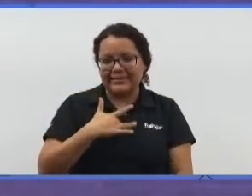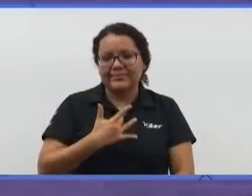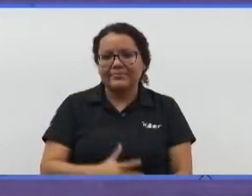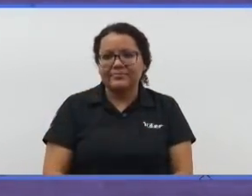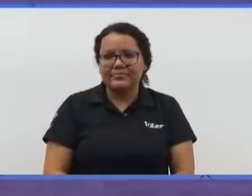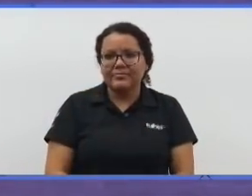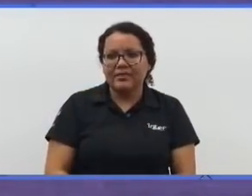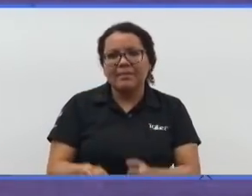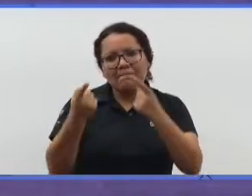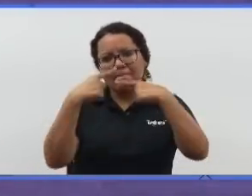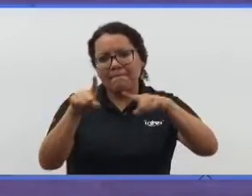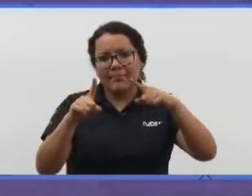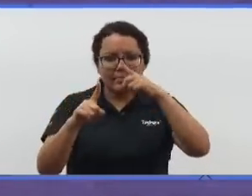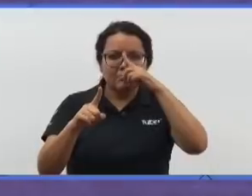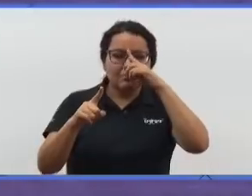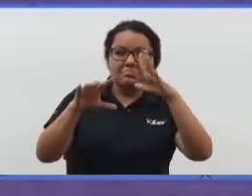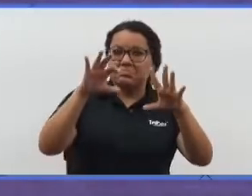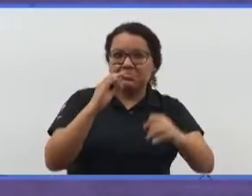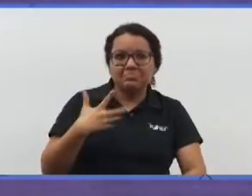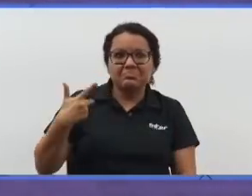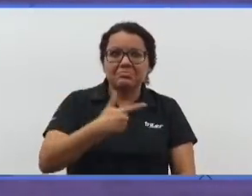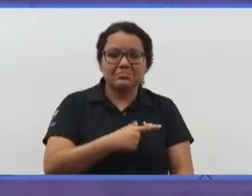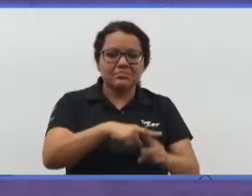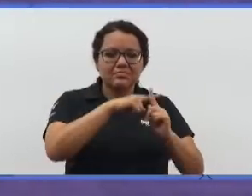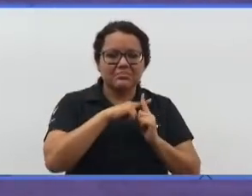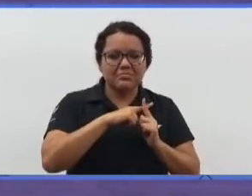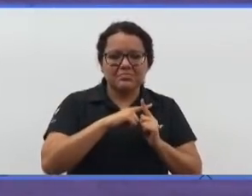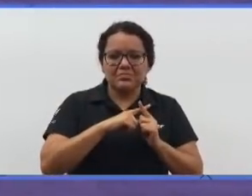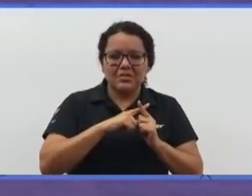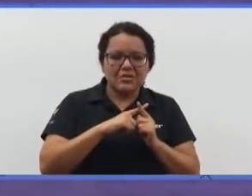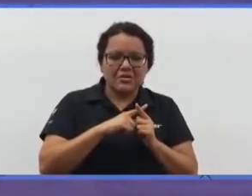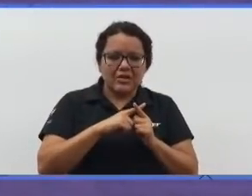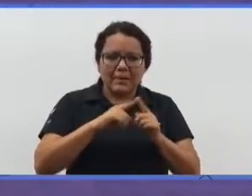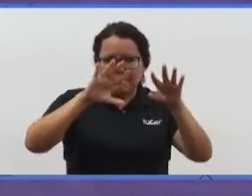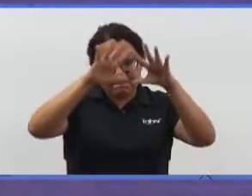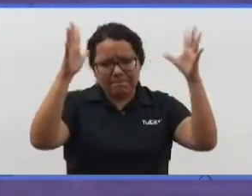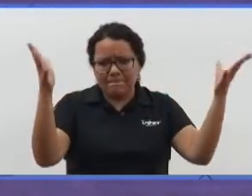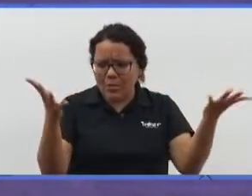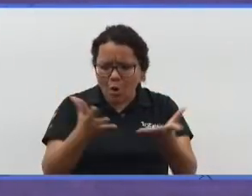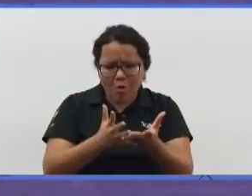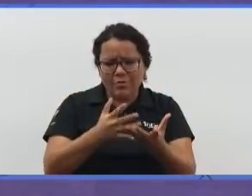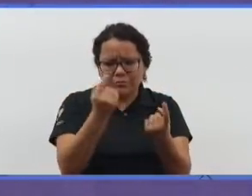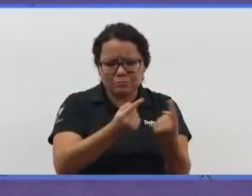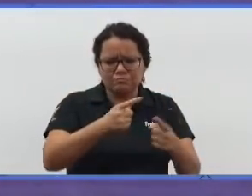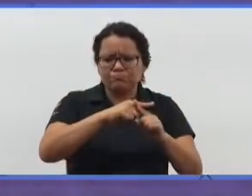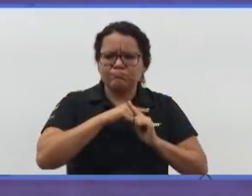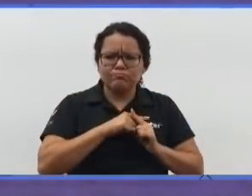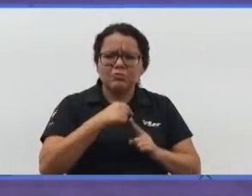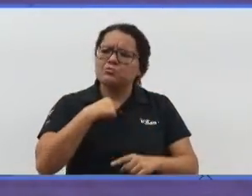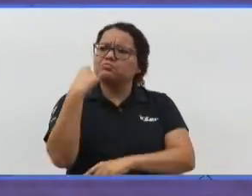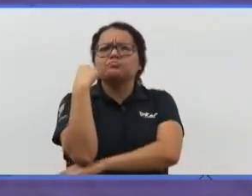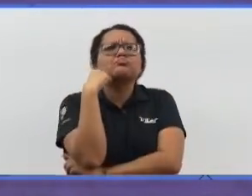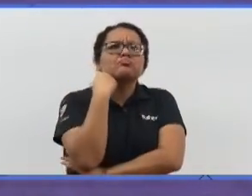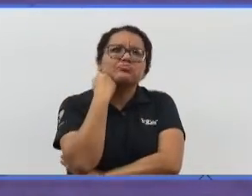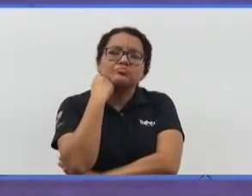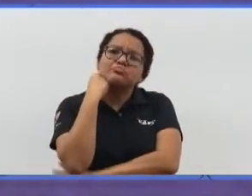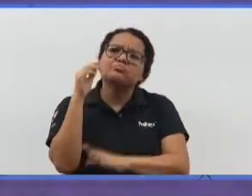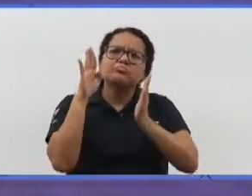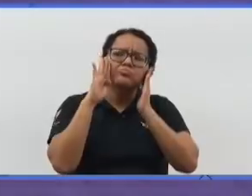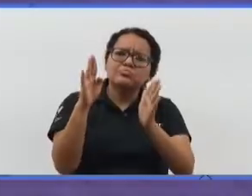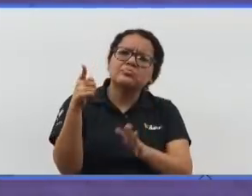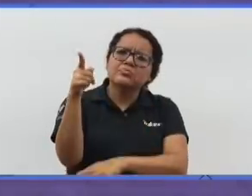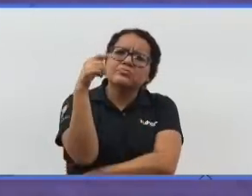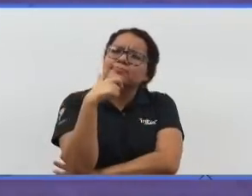pero pareciera que la iglesia viene como el azadón no aquí en todos lados a recibir palabras a recibir palabras